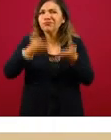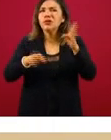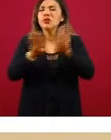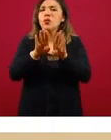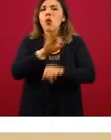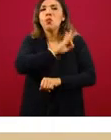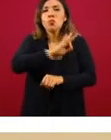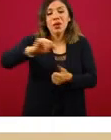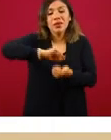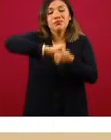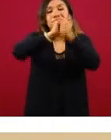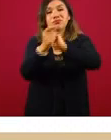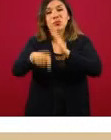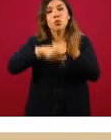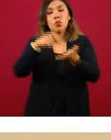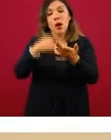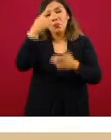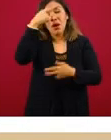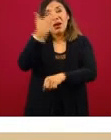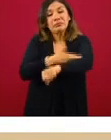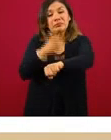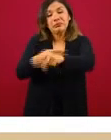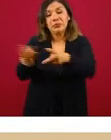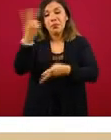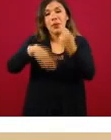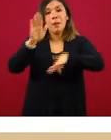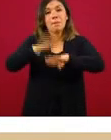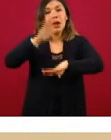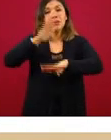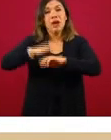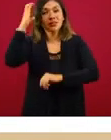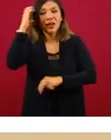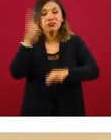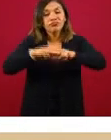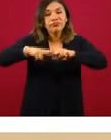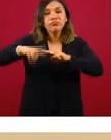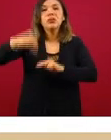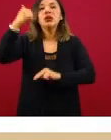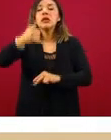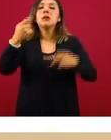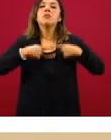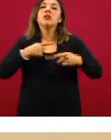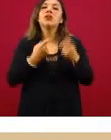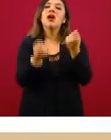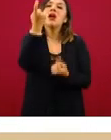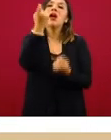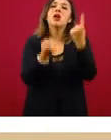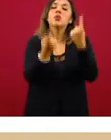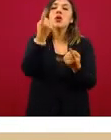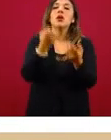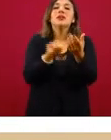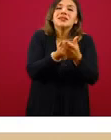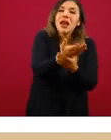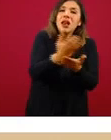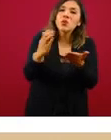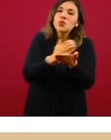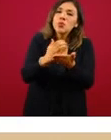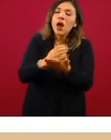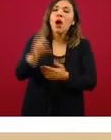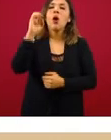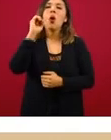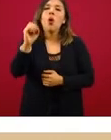poder reconvertir y estar generando más camas disponibles, y el egreso que en su momento tiene un paciente en un